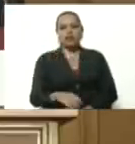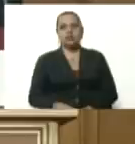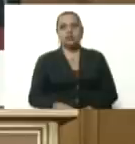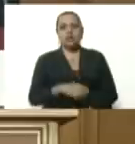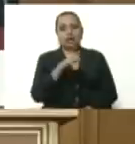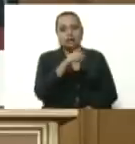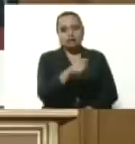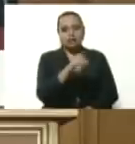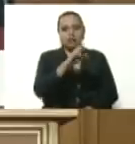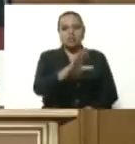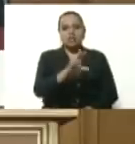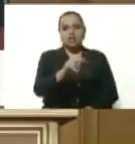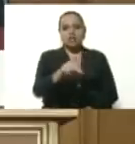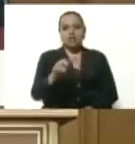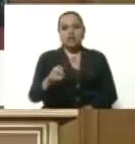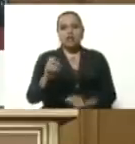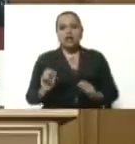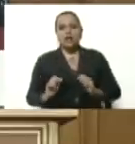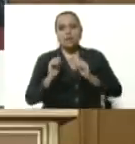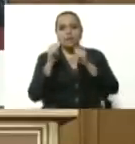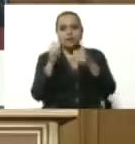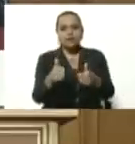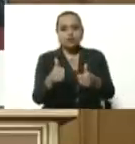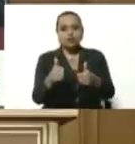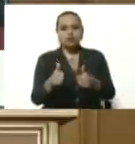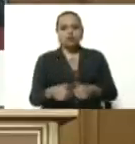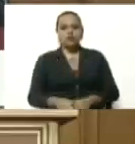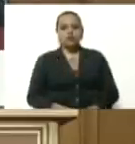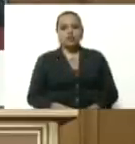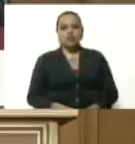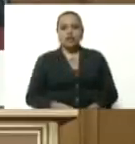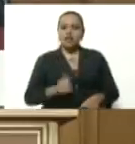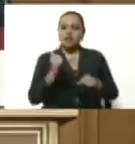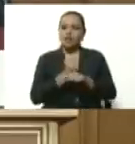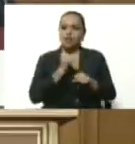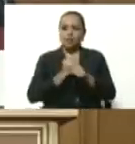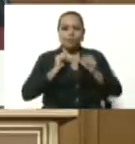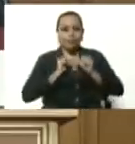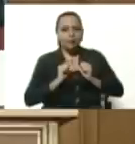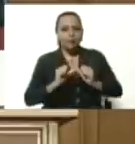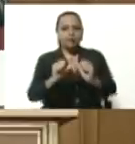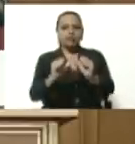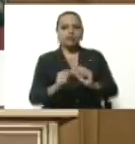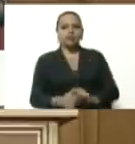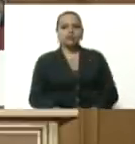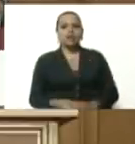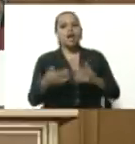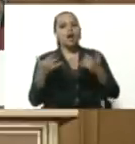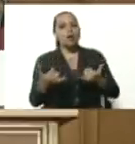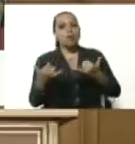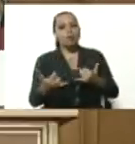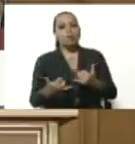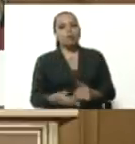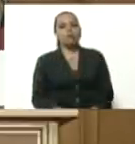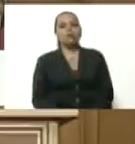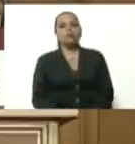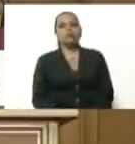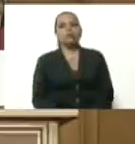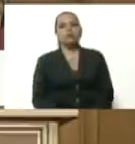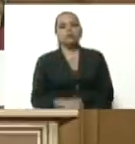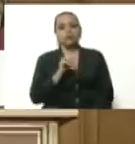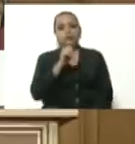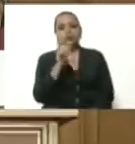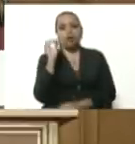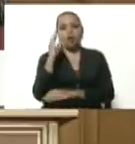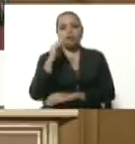Consejo Nacional Electoral se puso en sesión permanente y en este momento ese Consejo